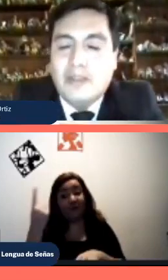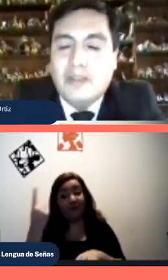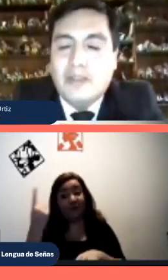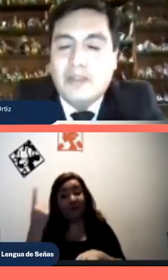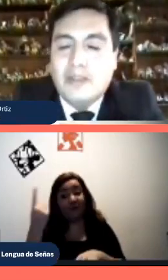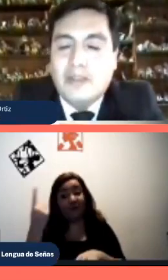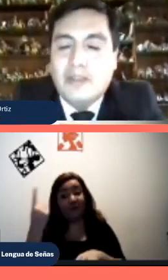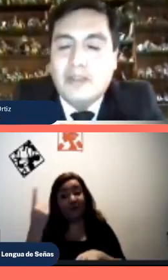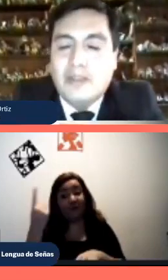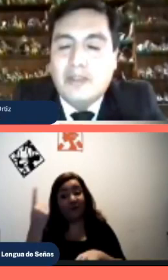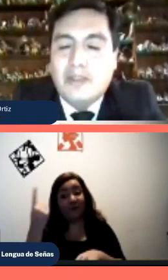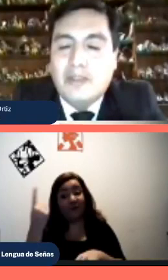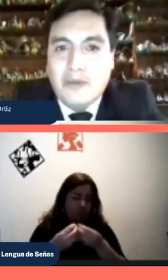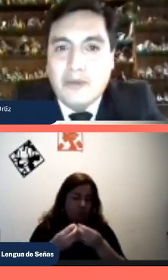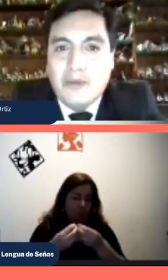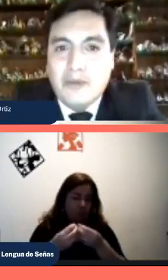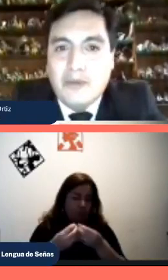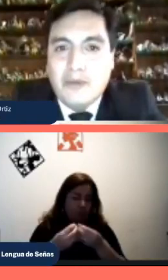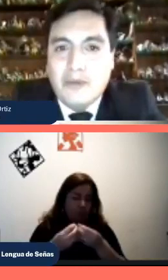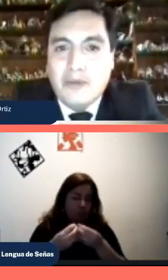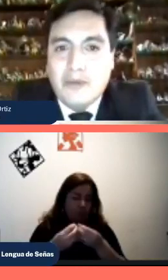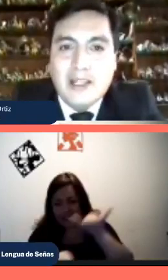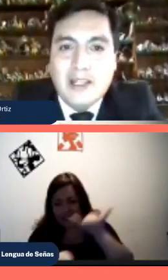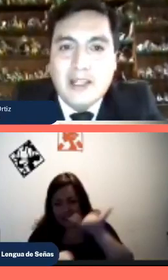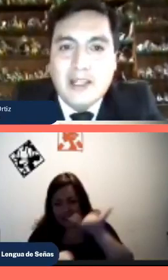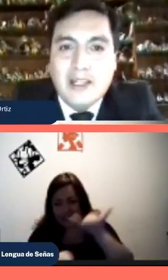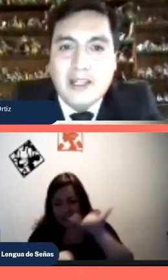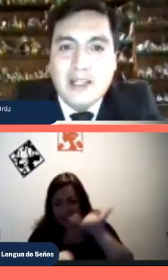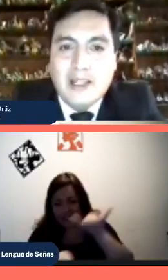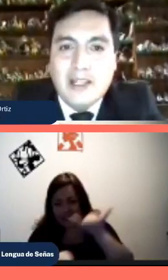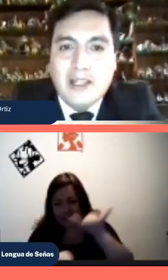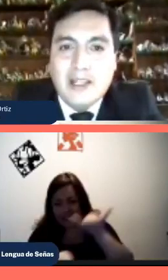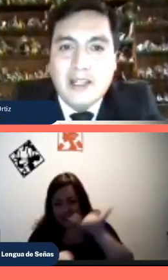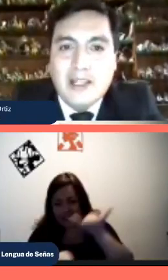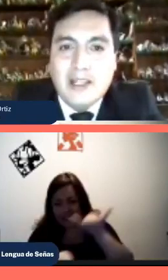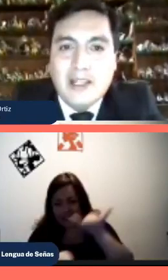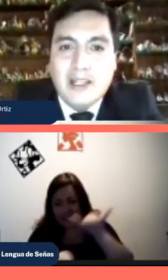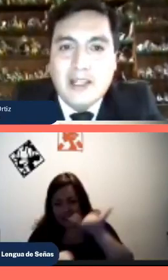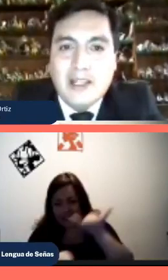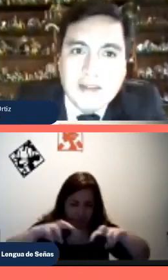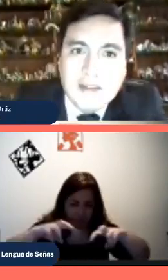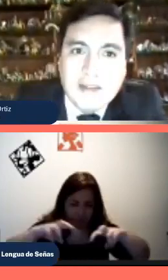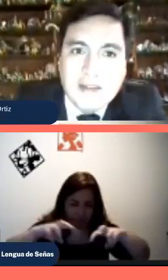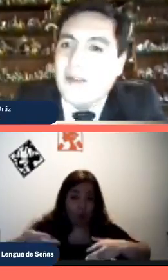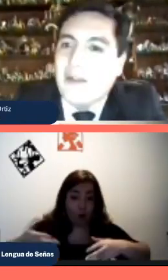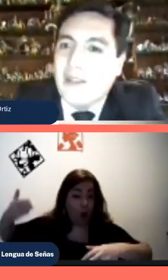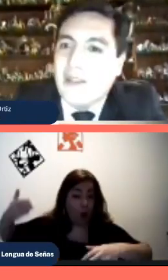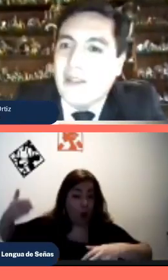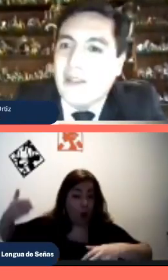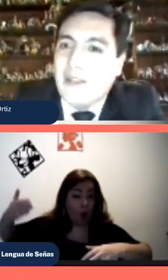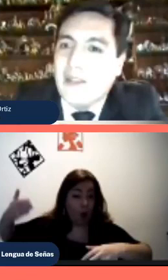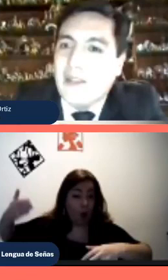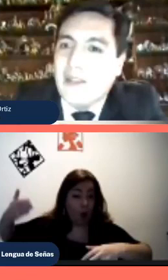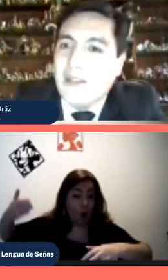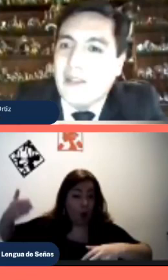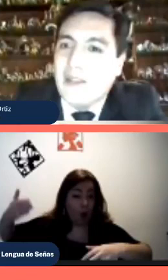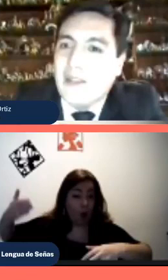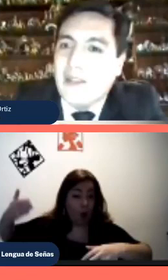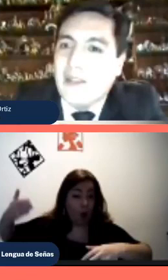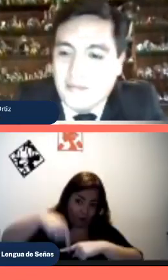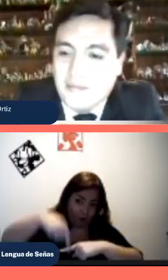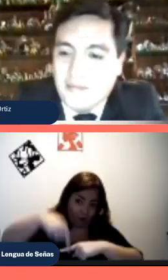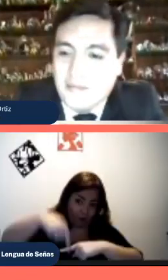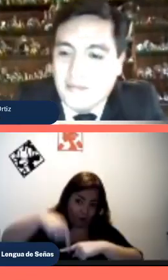hay científicos que nos están ayudando a ver cómo era el Chile antes. Y especialmente para Javier, que es mi hijo que viene en